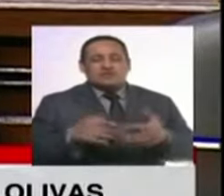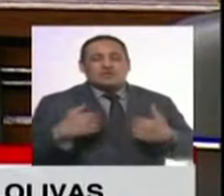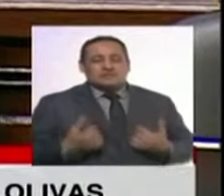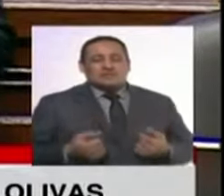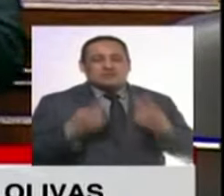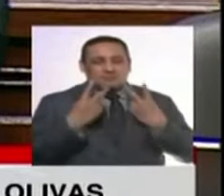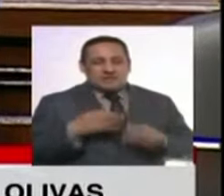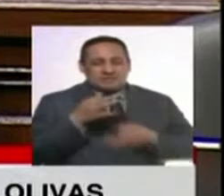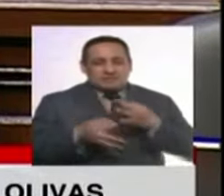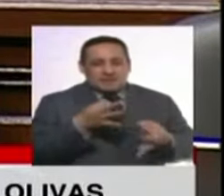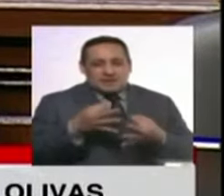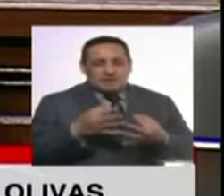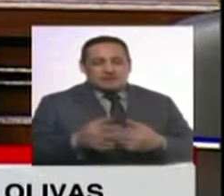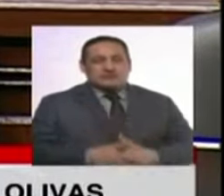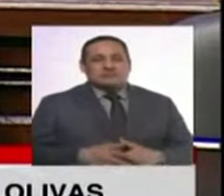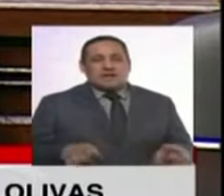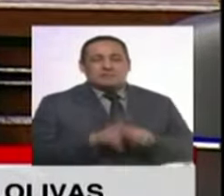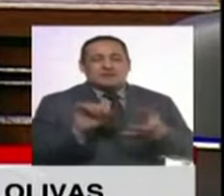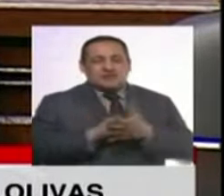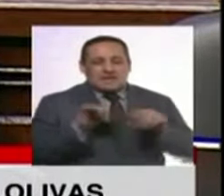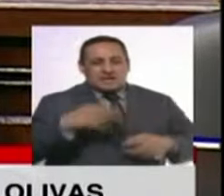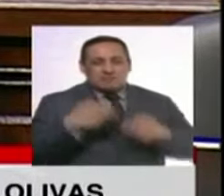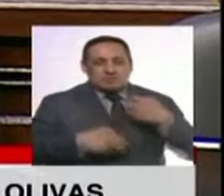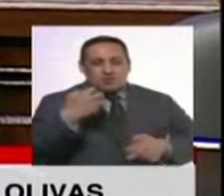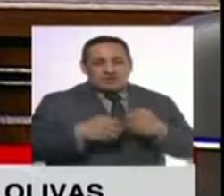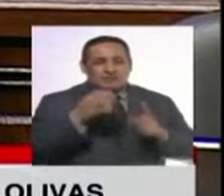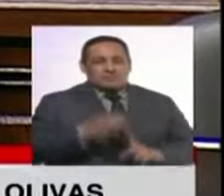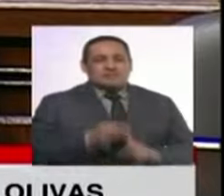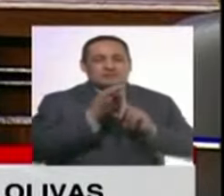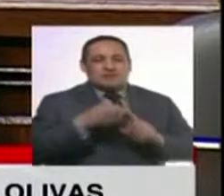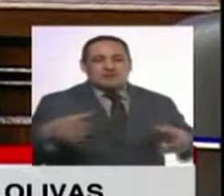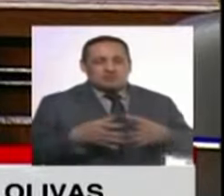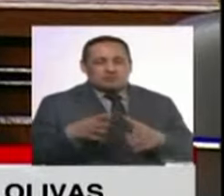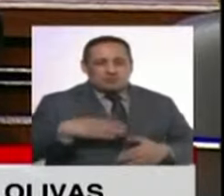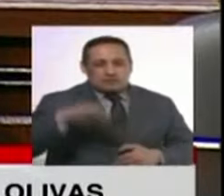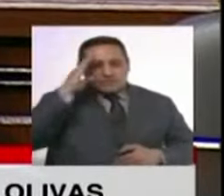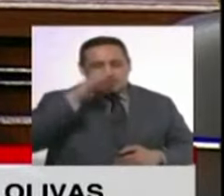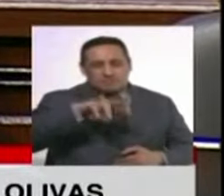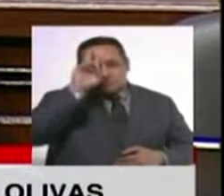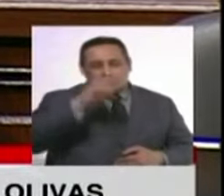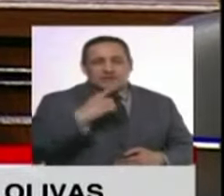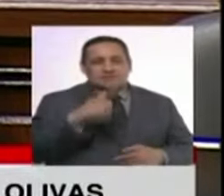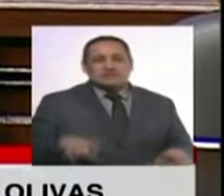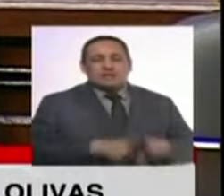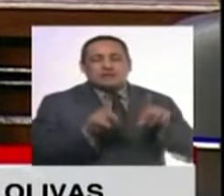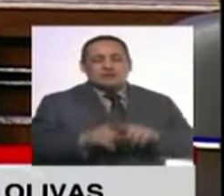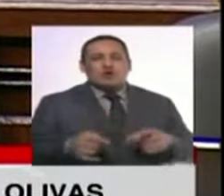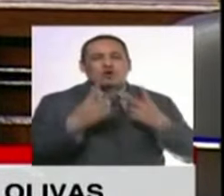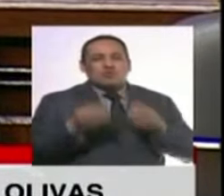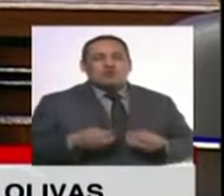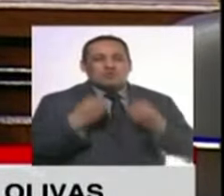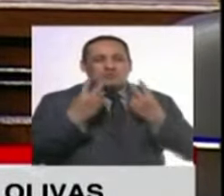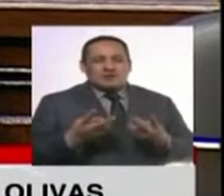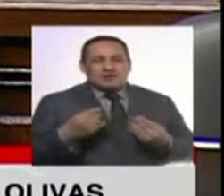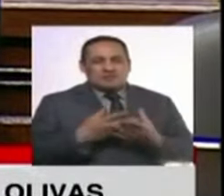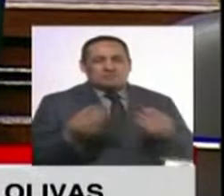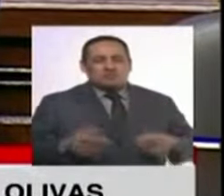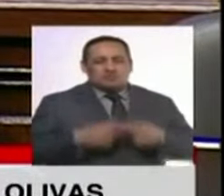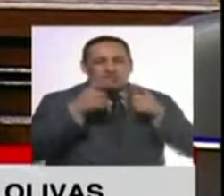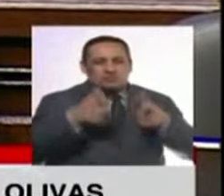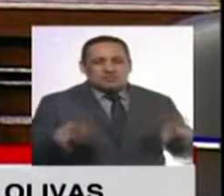tenemos que señalar que Aquí el problema principal de la Policía Nacional del Perú es como es enfrenta la